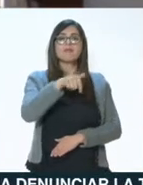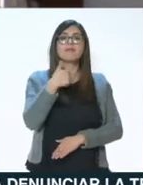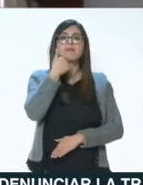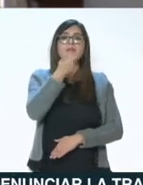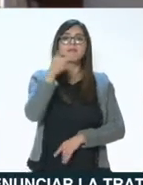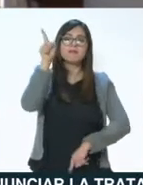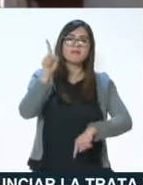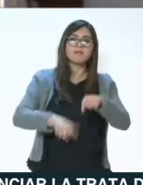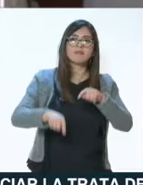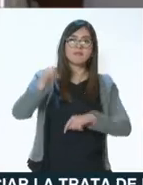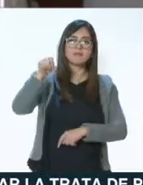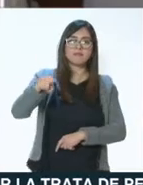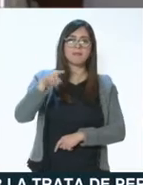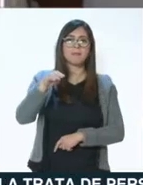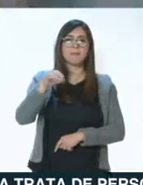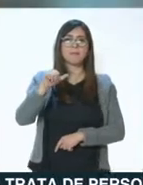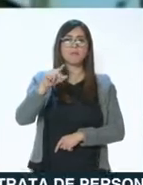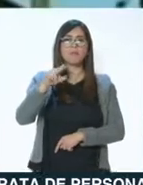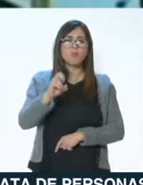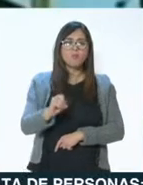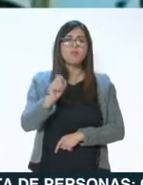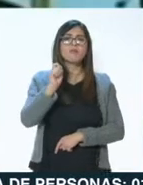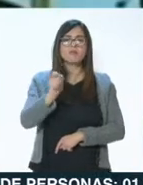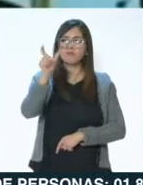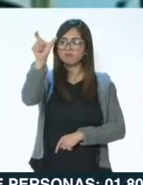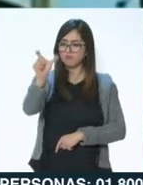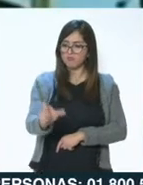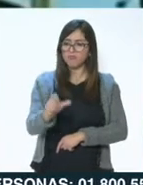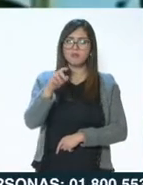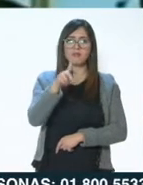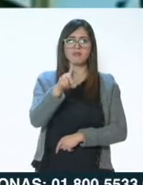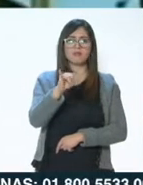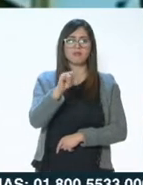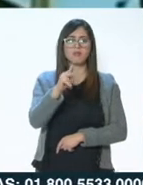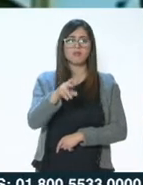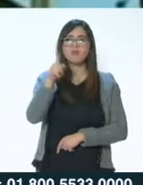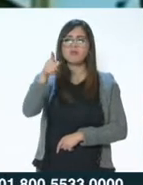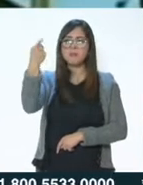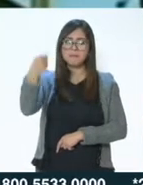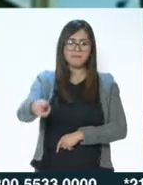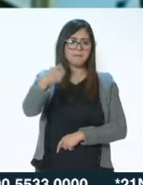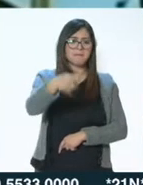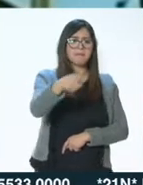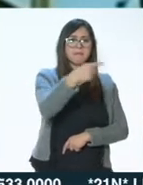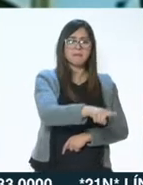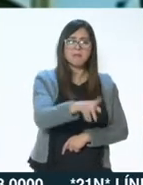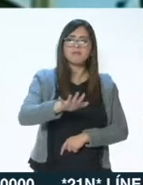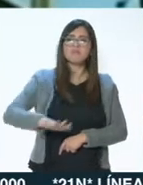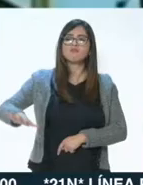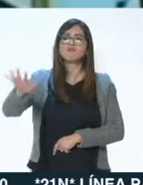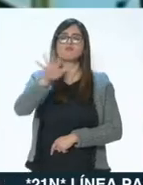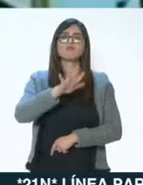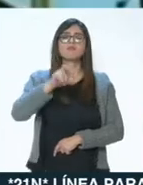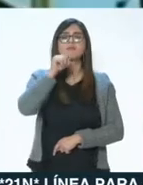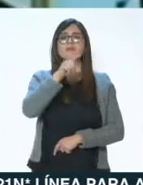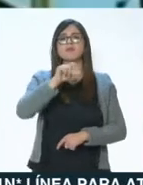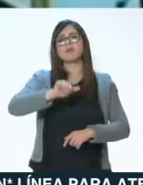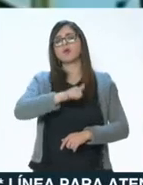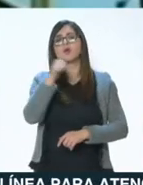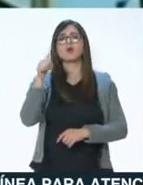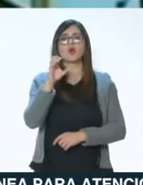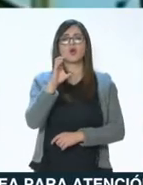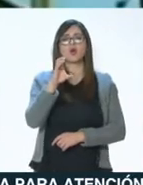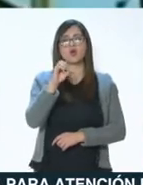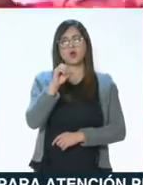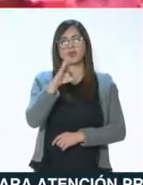Maduro, que es considerado como un dictador, o por lo menos un autoritarismo, en el mundo occidental, sobre todo, para tratar